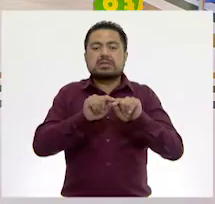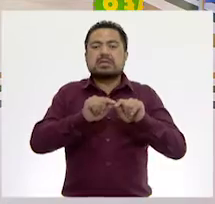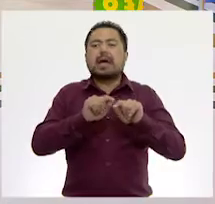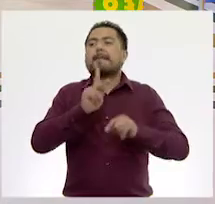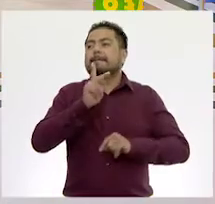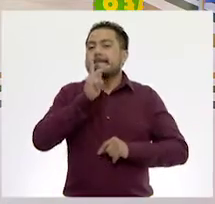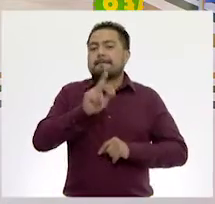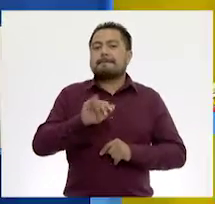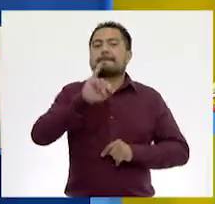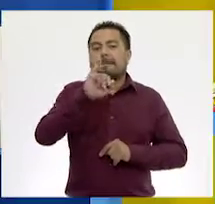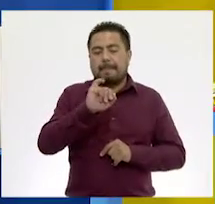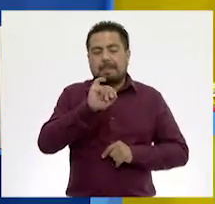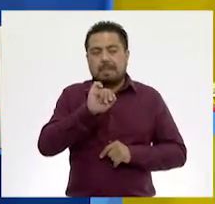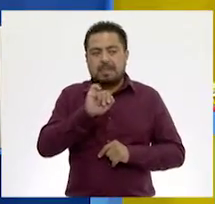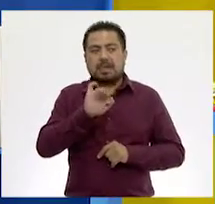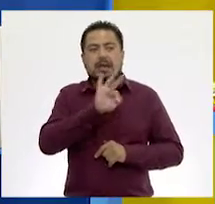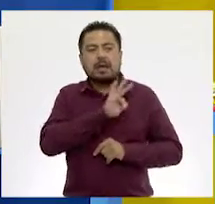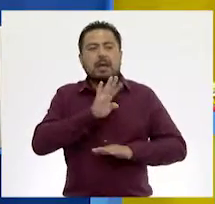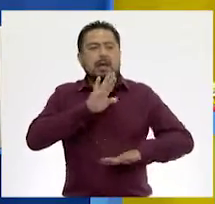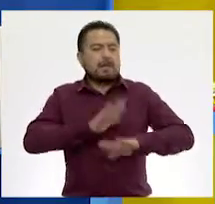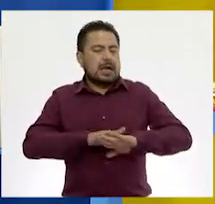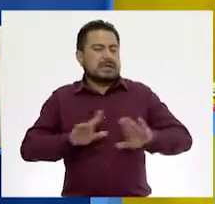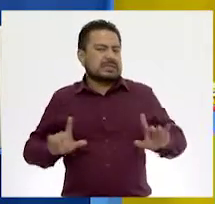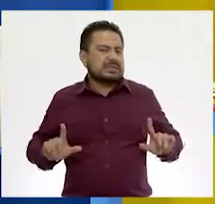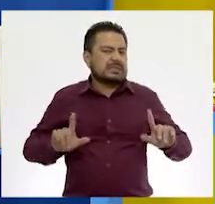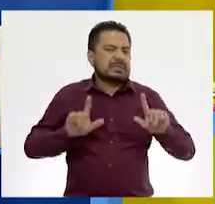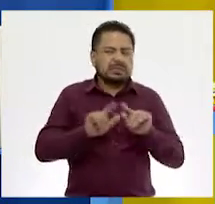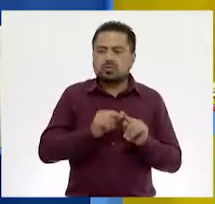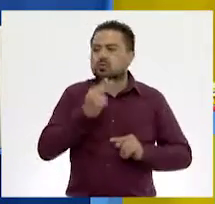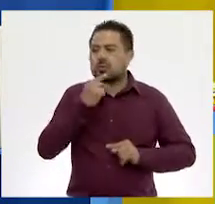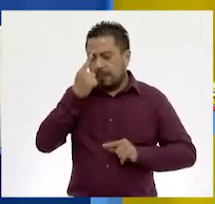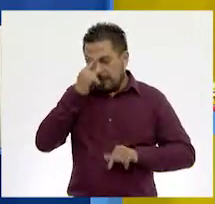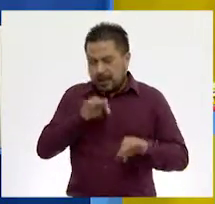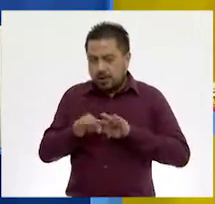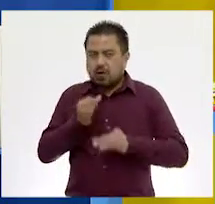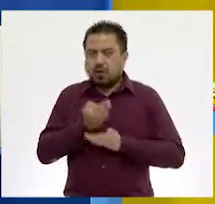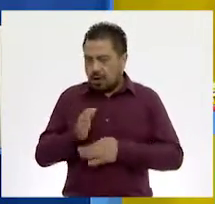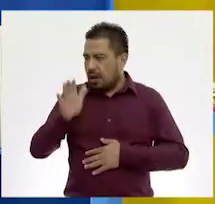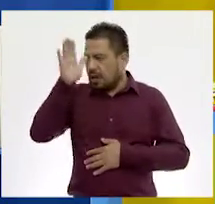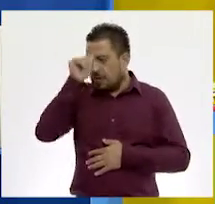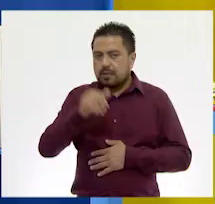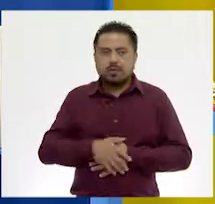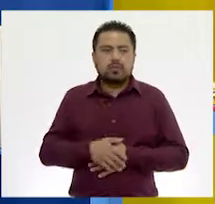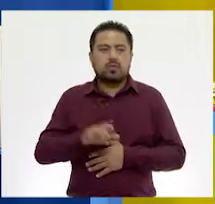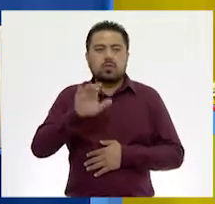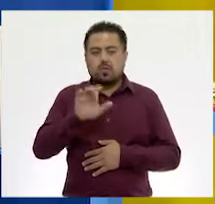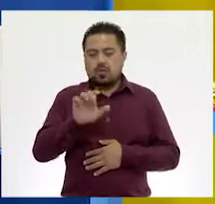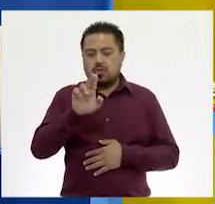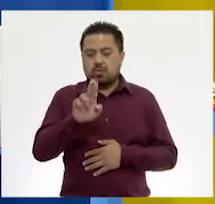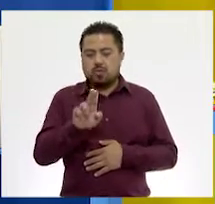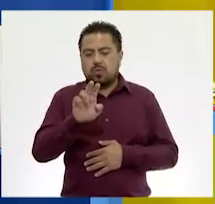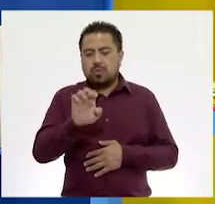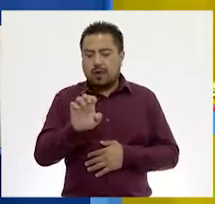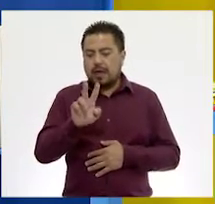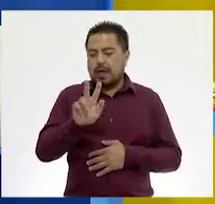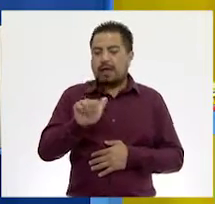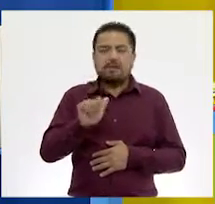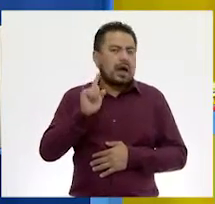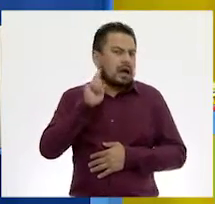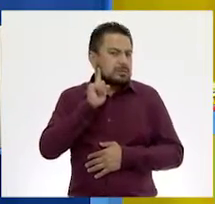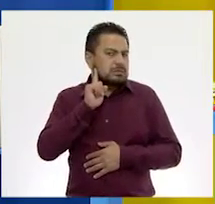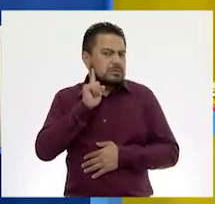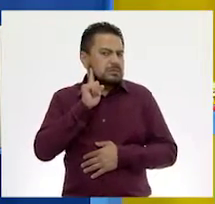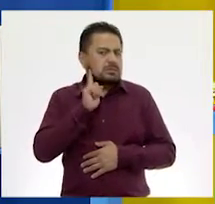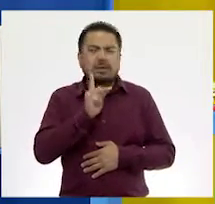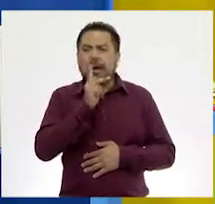aquellas que sí van que son cortas. Sí, que nos van a servir para el trabajo. De acuerdo. Cueva. Pues cueva también suena que